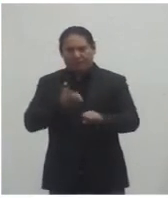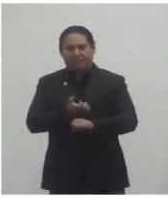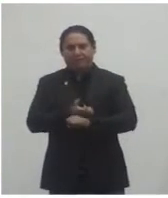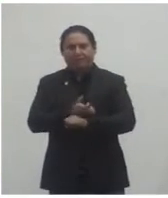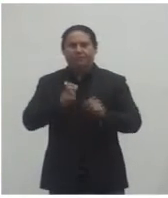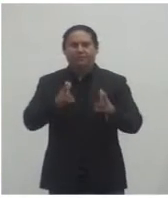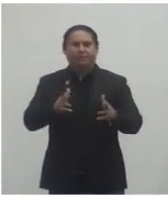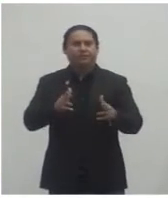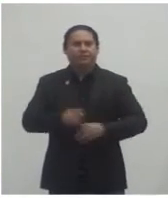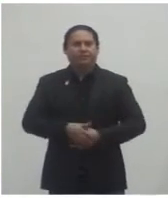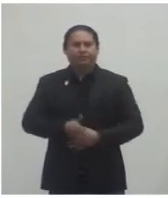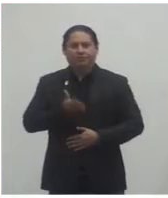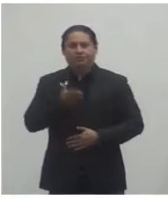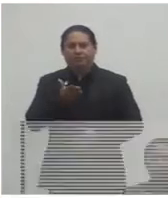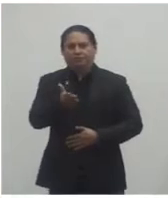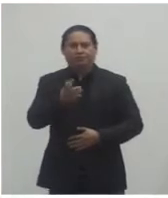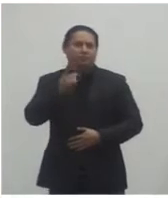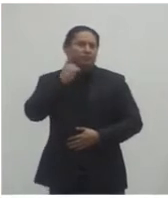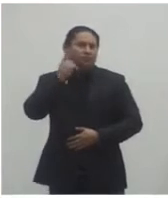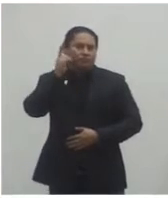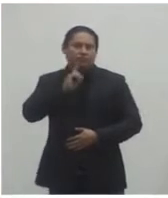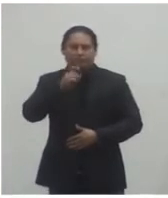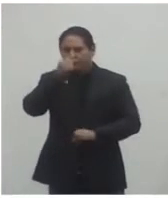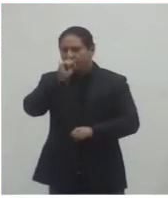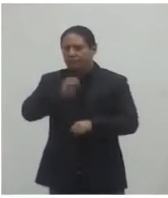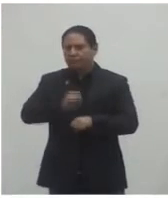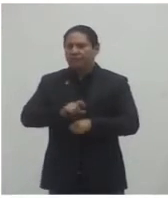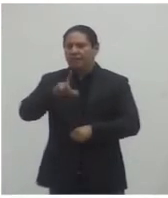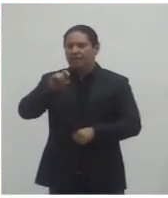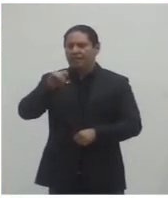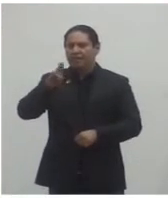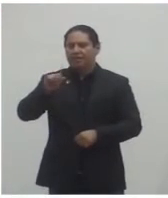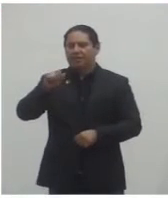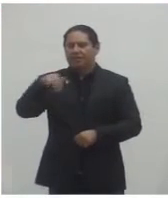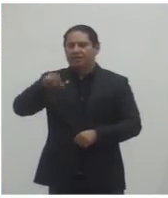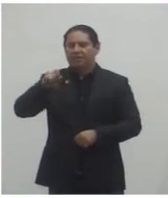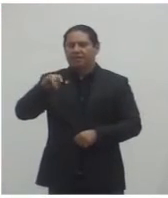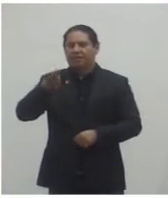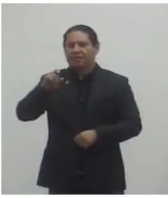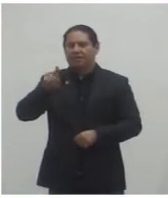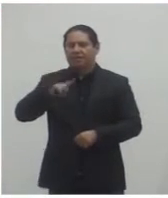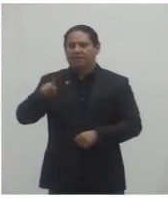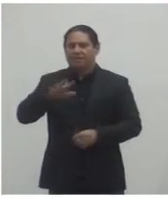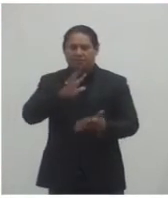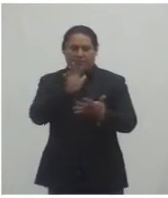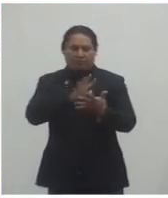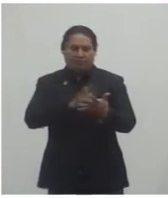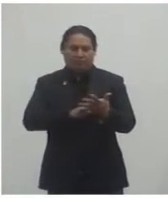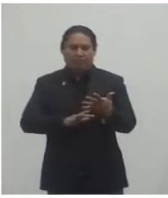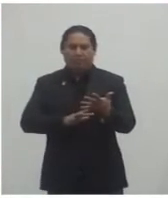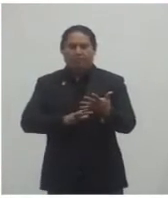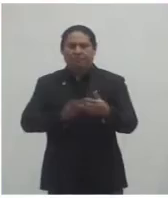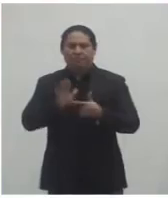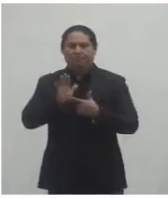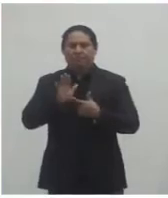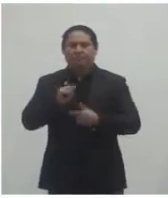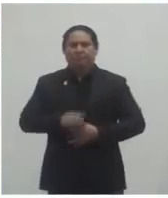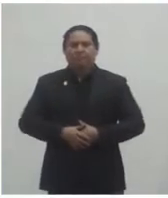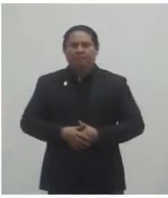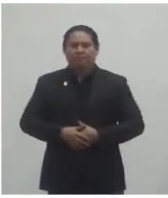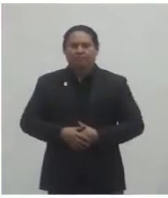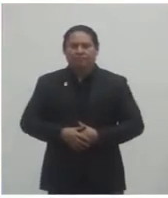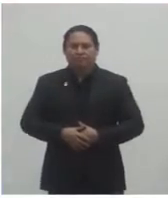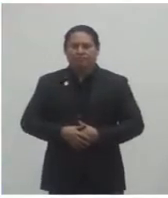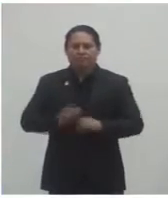Chiapas, por lo que solicito a la diputada secretaria Leticia Méndez Incín de lectura al documento. Con su